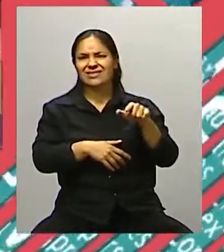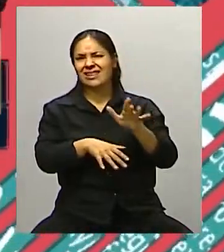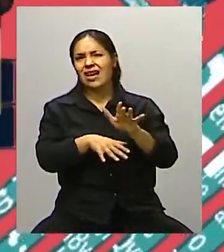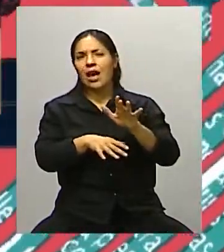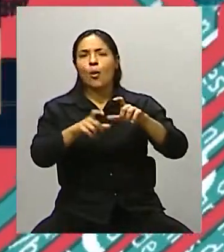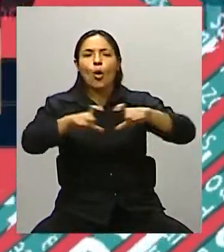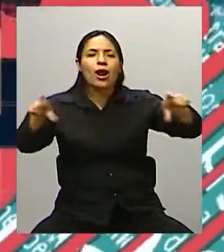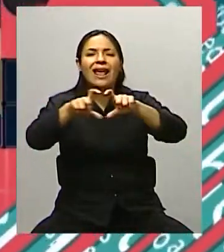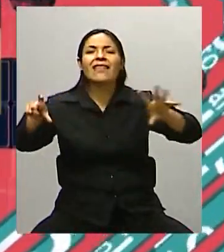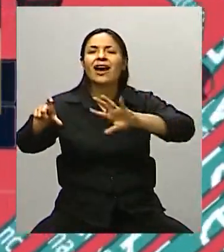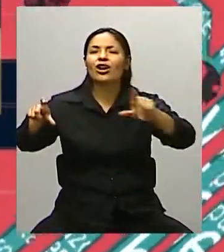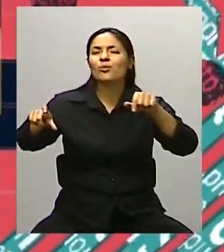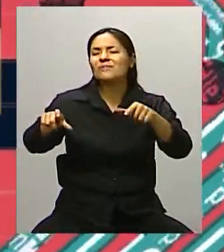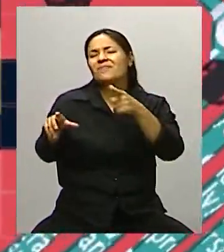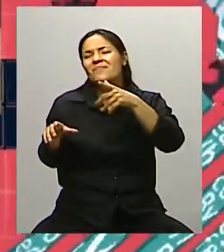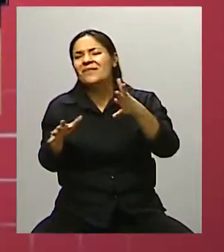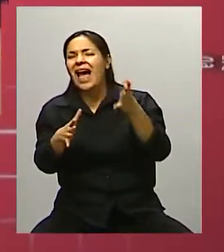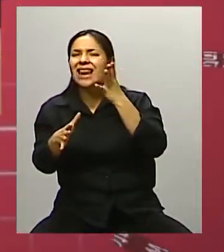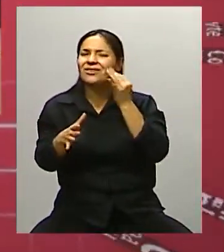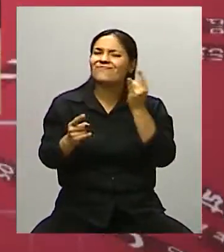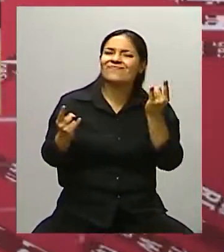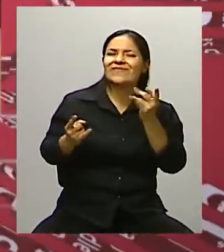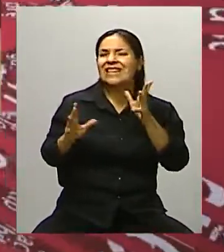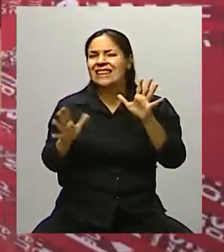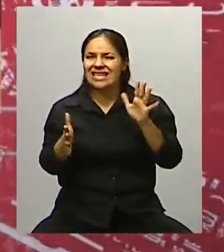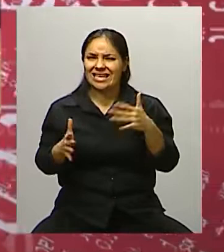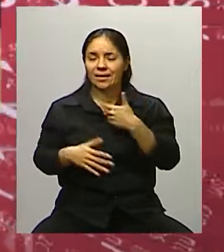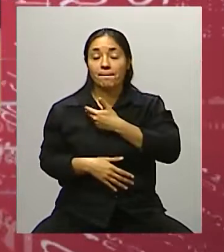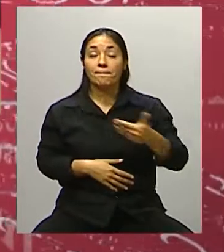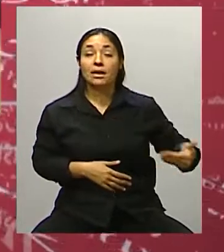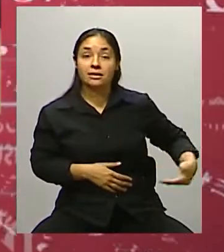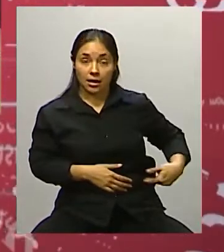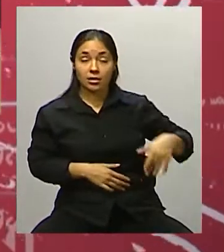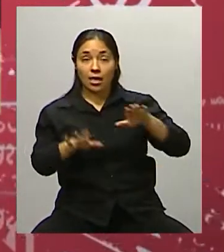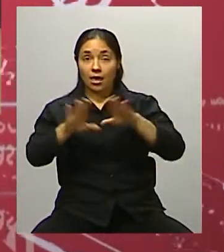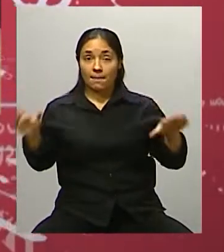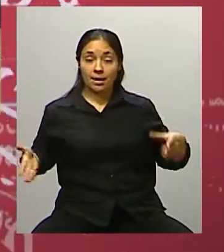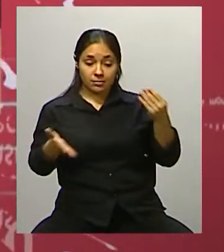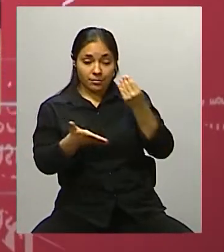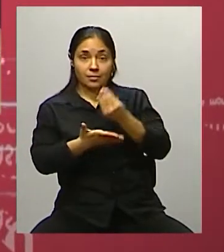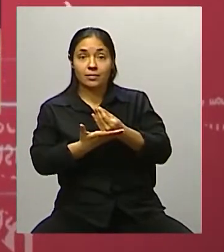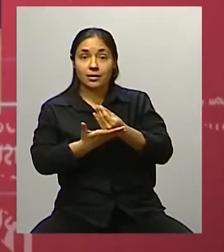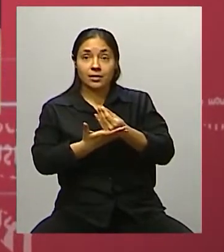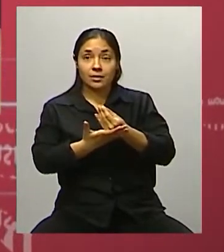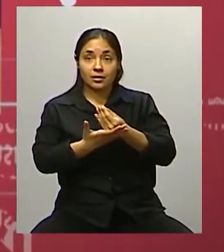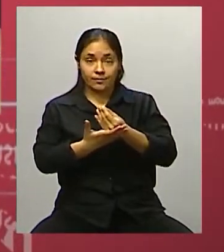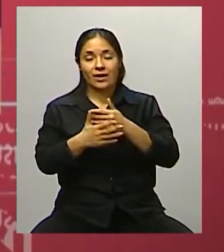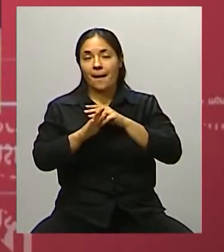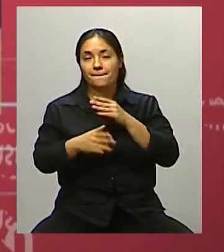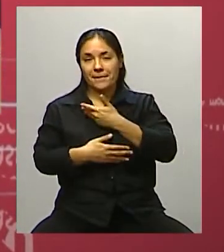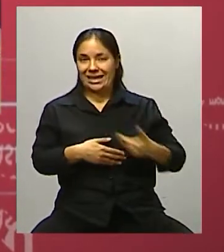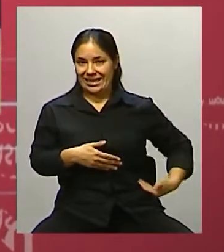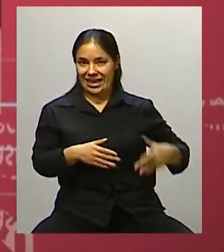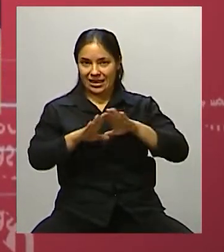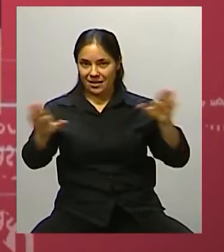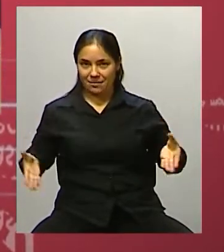de boletas. Y el fraude, el porque presidente también de mesa siempre... tienen, de los partidos minoritarios, tienen práctica, el presidente de mesa,